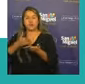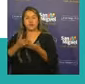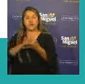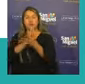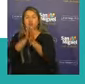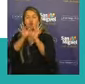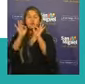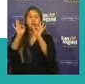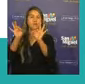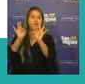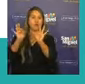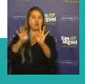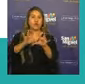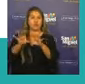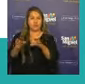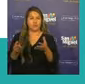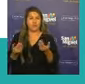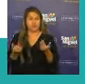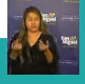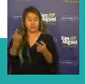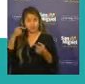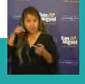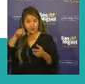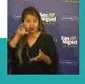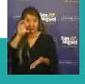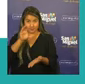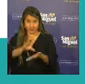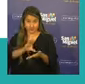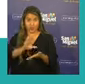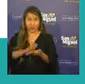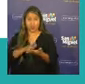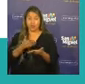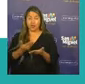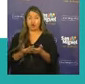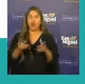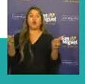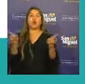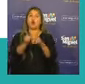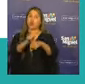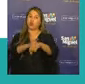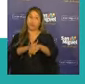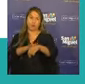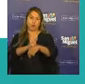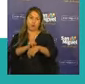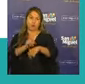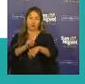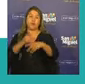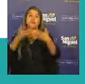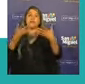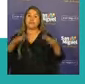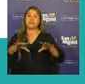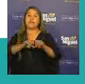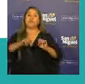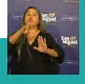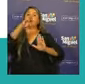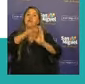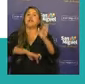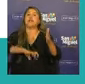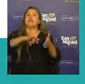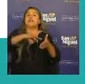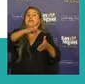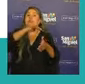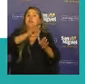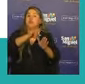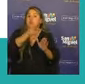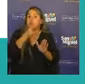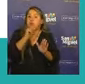condiciones. Pero este centro de salud es provisorio. Ya está licitado, ya estamos empezando, ya